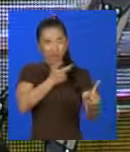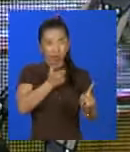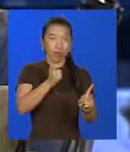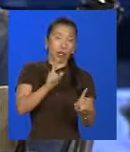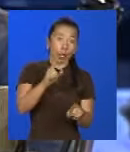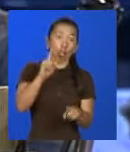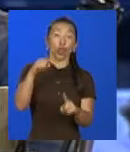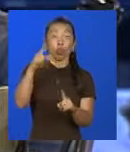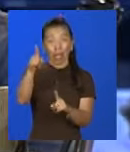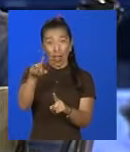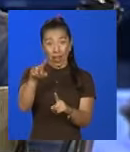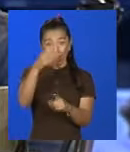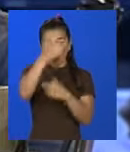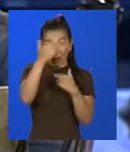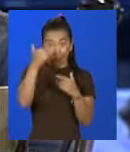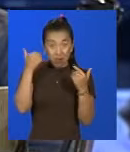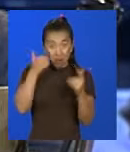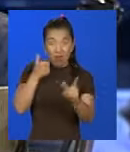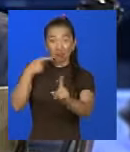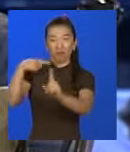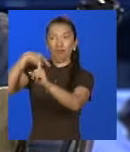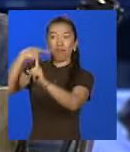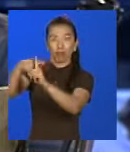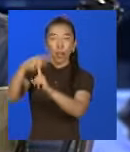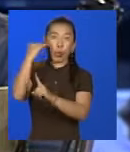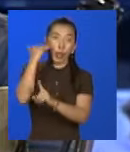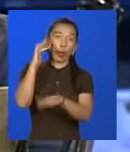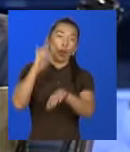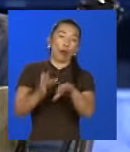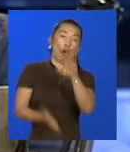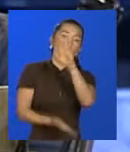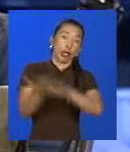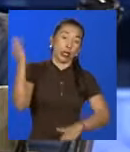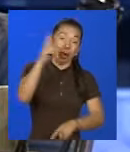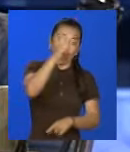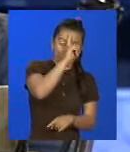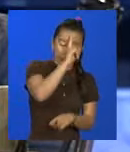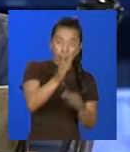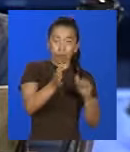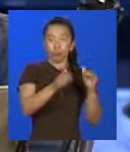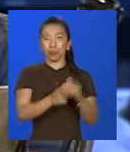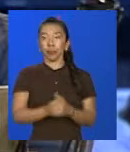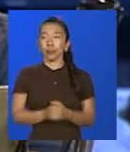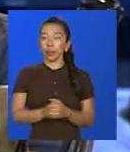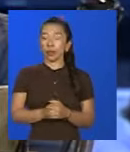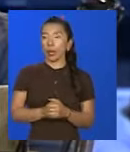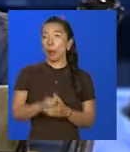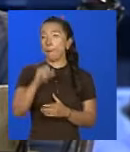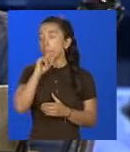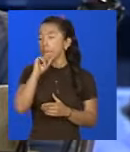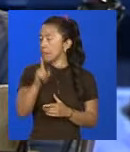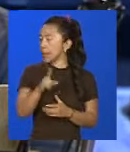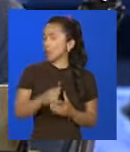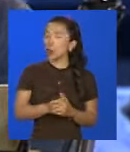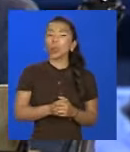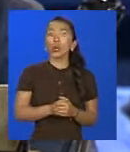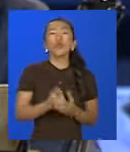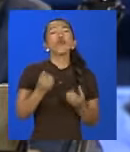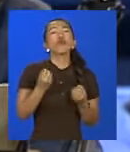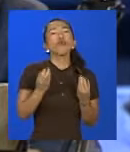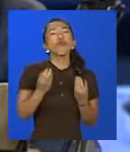cosa, de las 10 historias, ¿cuál es la, por llamarlo de alguna manera, la más vieja? Es decir, ¿cuál es la persona que más tiempo ha tenido que estar en el exilio